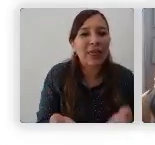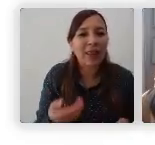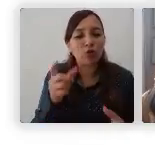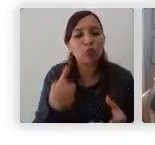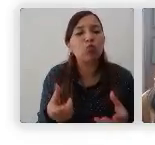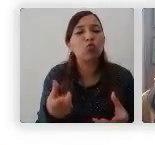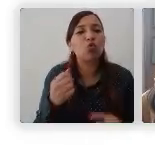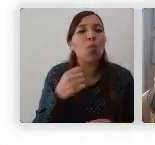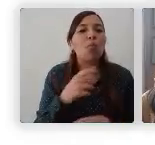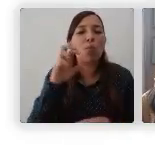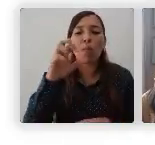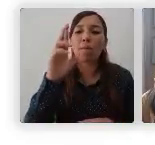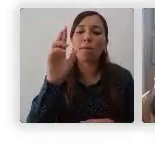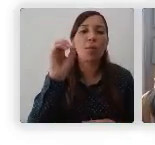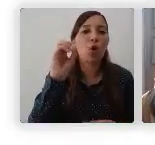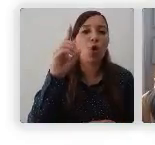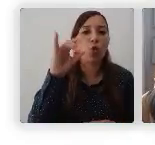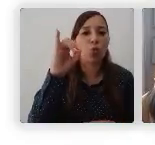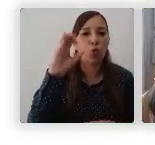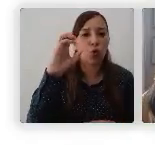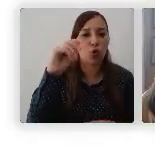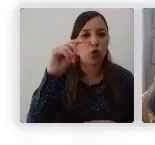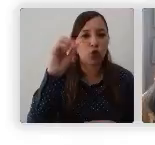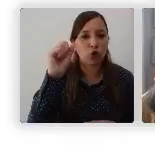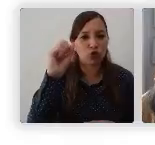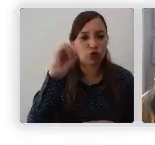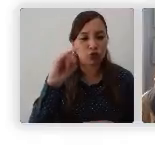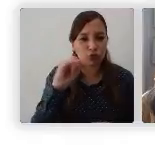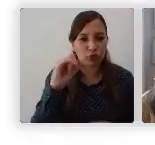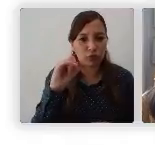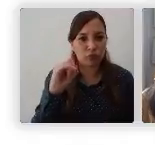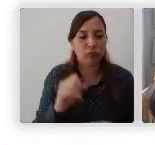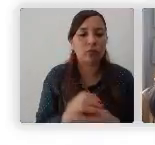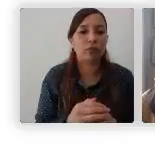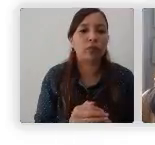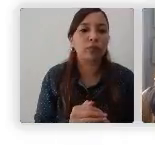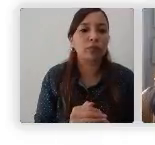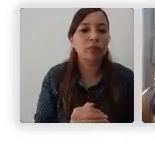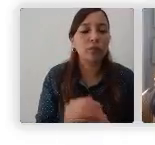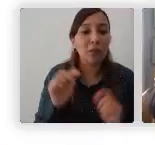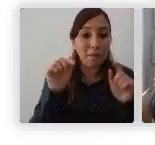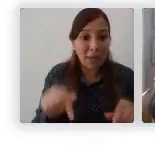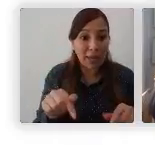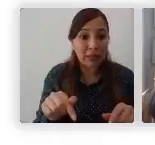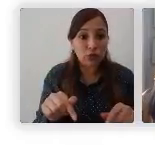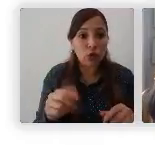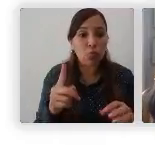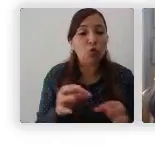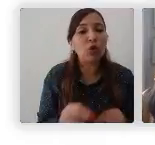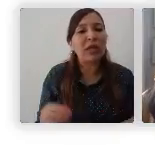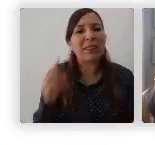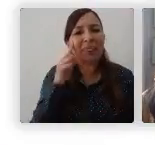sostenimiento de esta comunidad que sea algo sostenible en el tierra entonces para ello es muy interesante